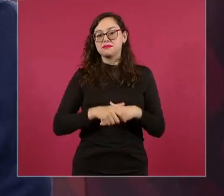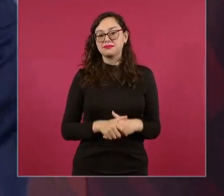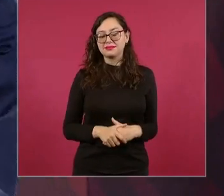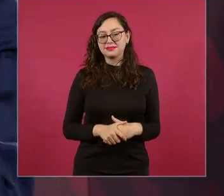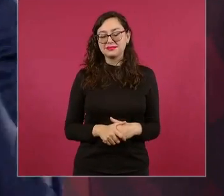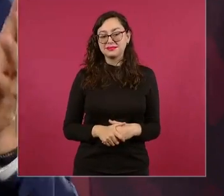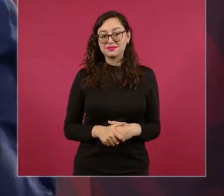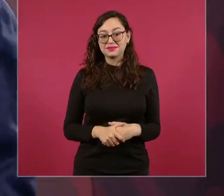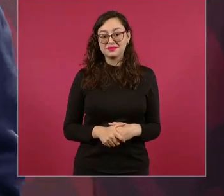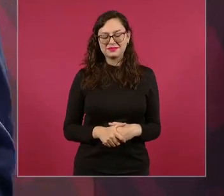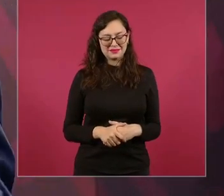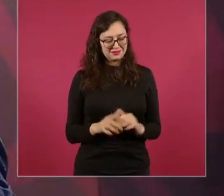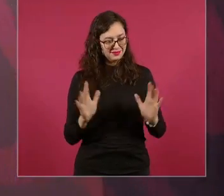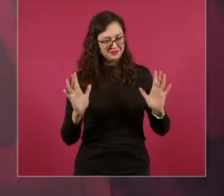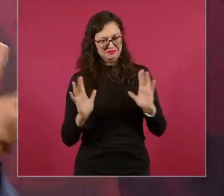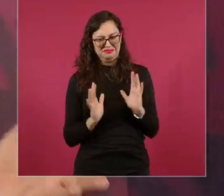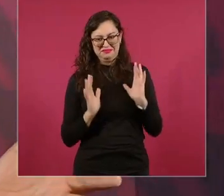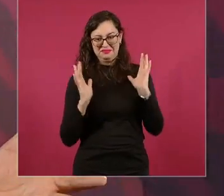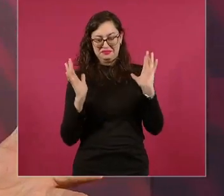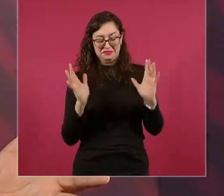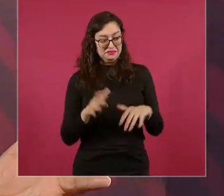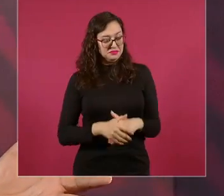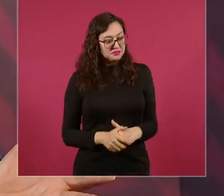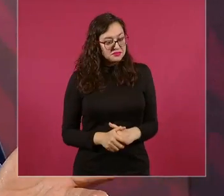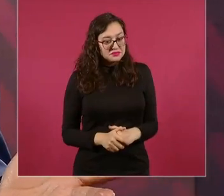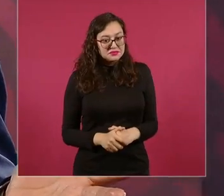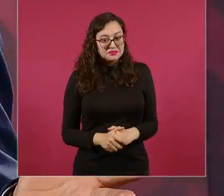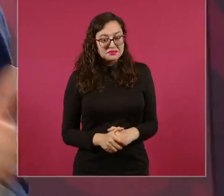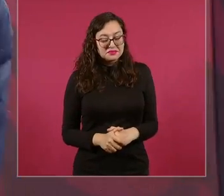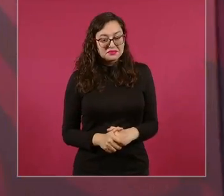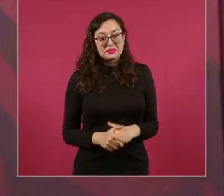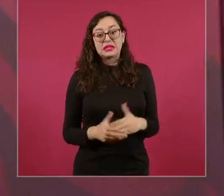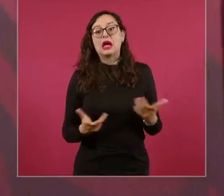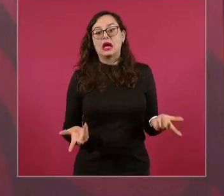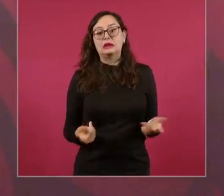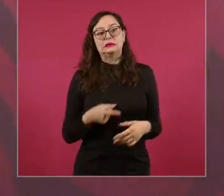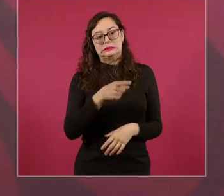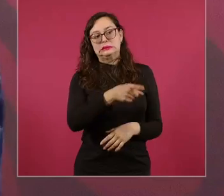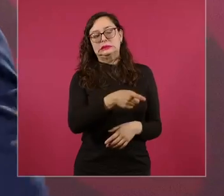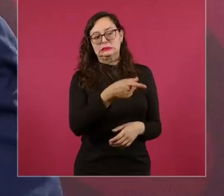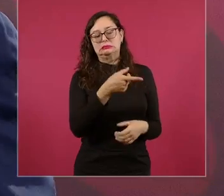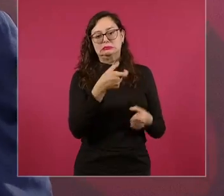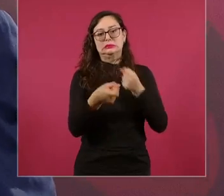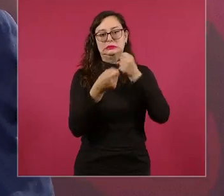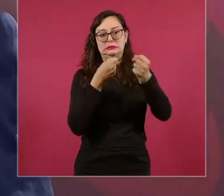Entonces, en su momento reconocí que tenía razón,